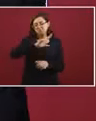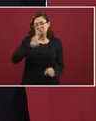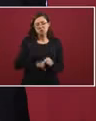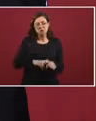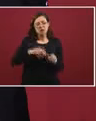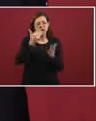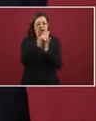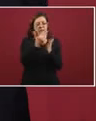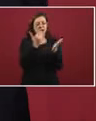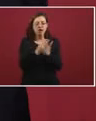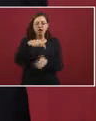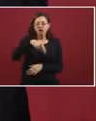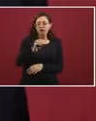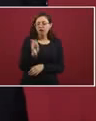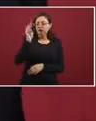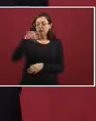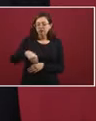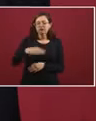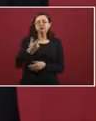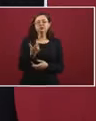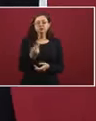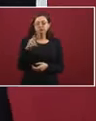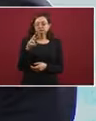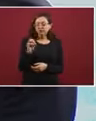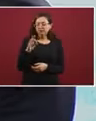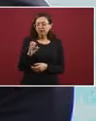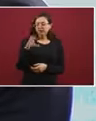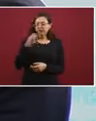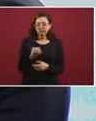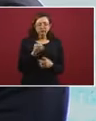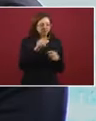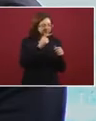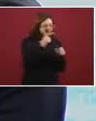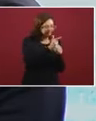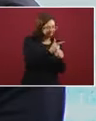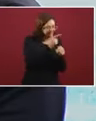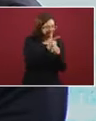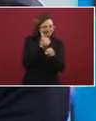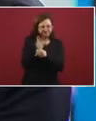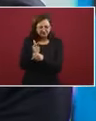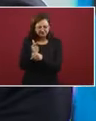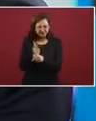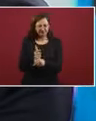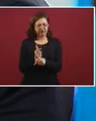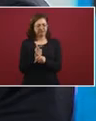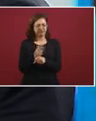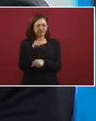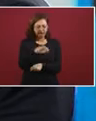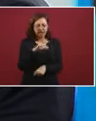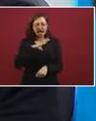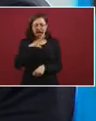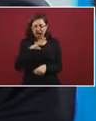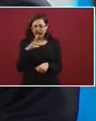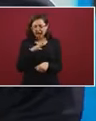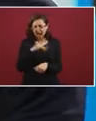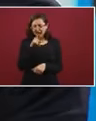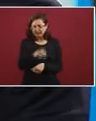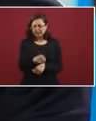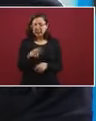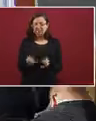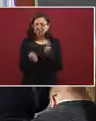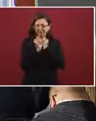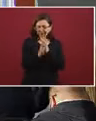normas oficiales mexicanas por parte de Profeco, pero cuando descubrimos un rastrillo, entonces interviene